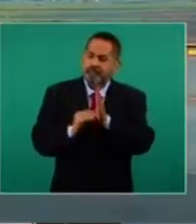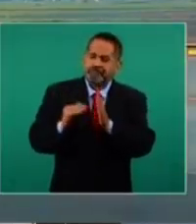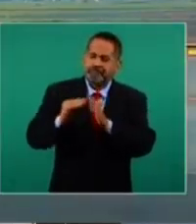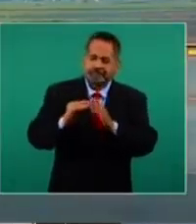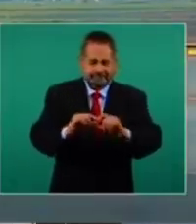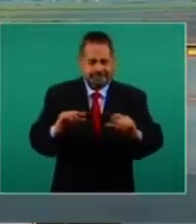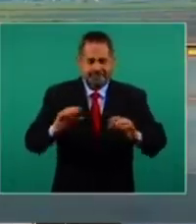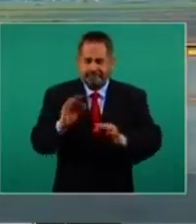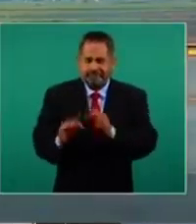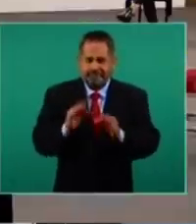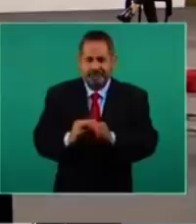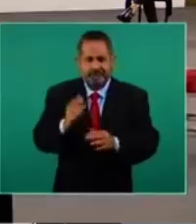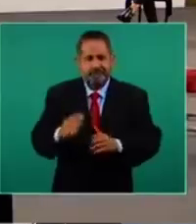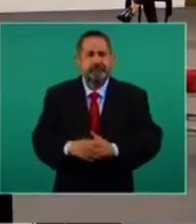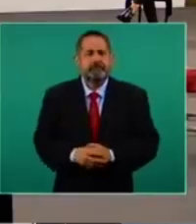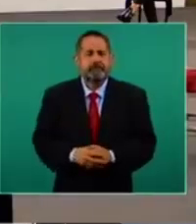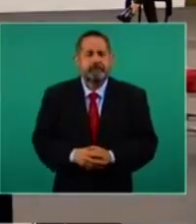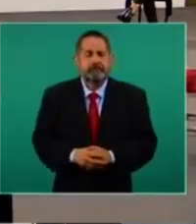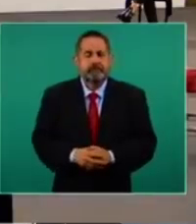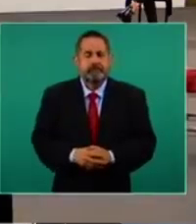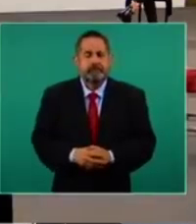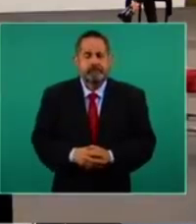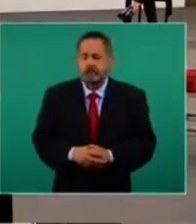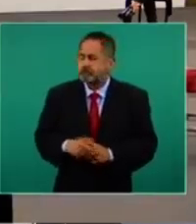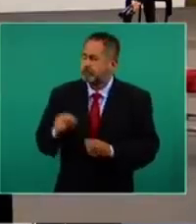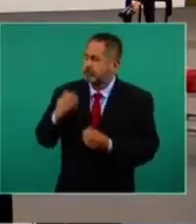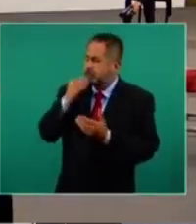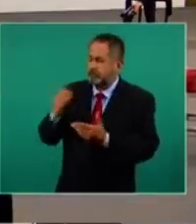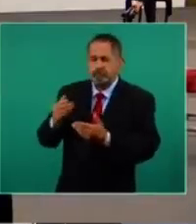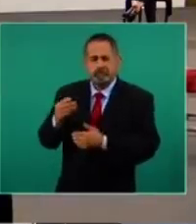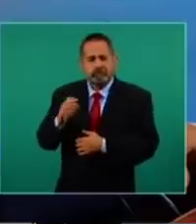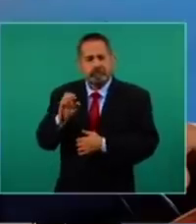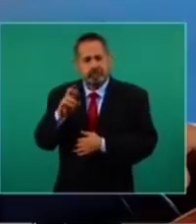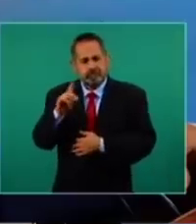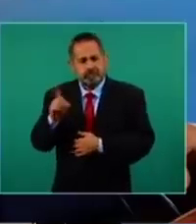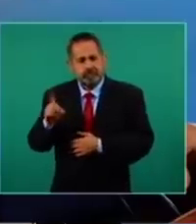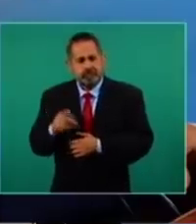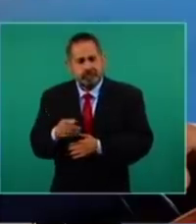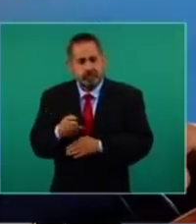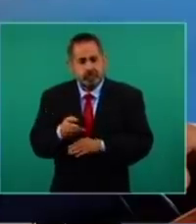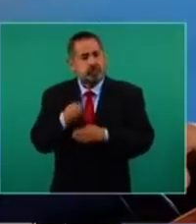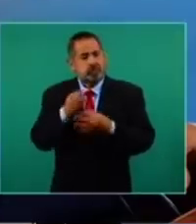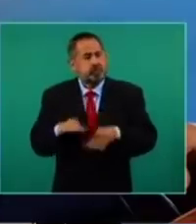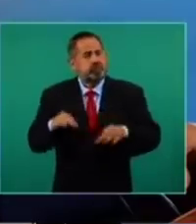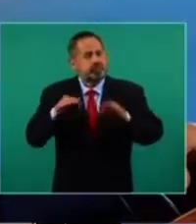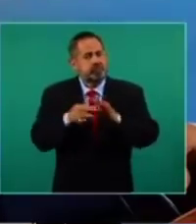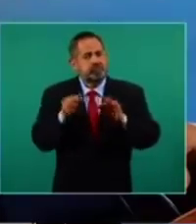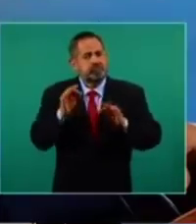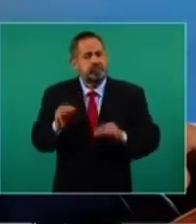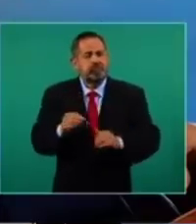Muy bien, Marcelo, es muy importante